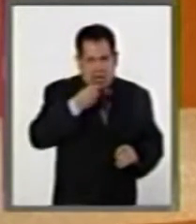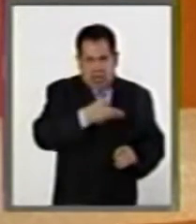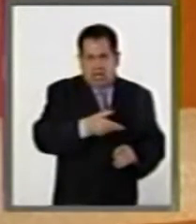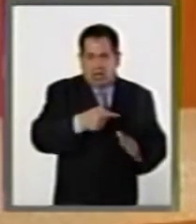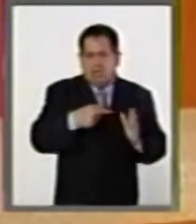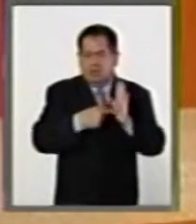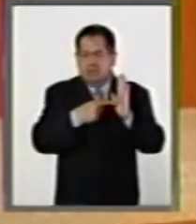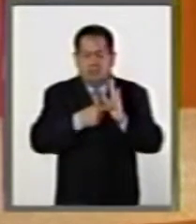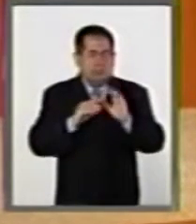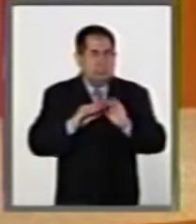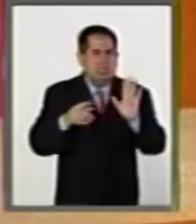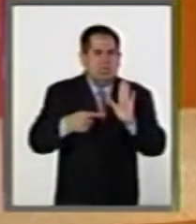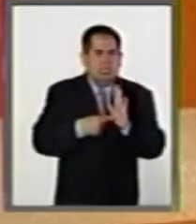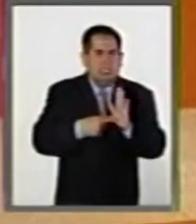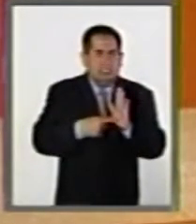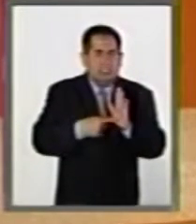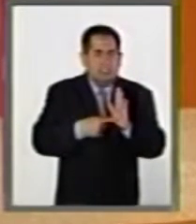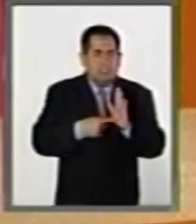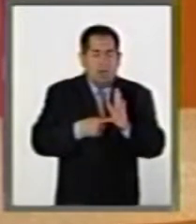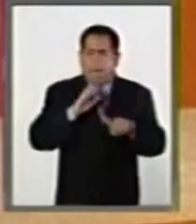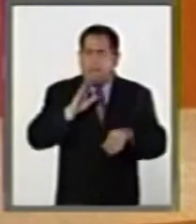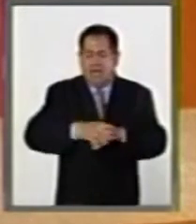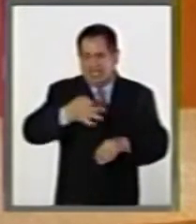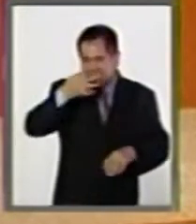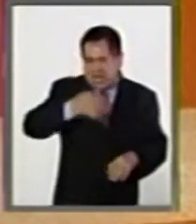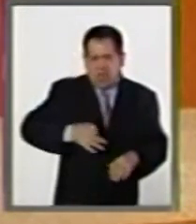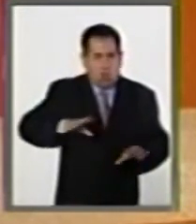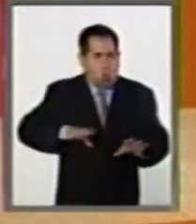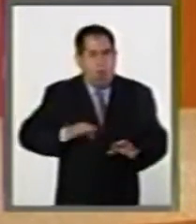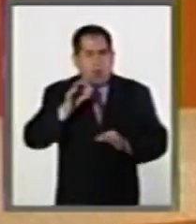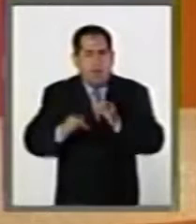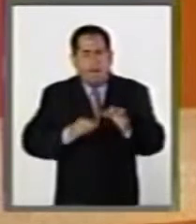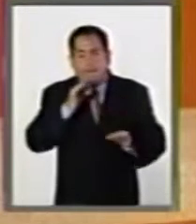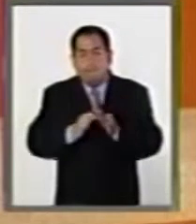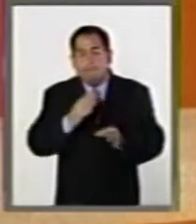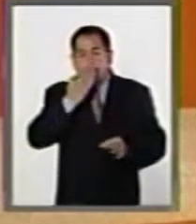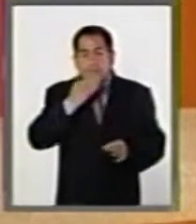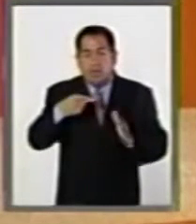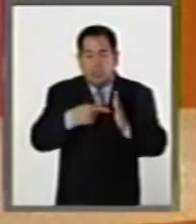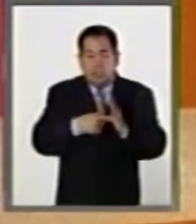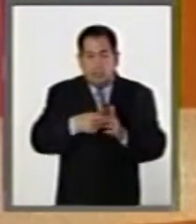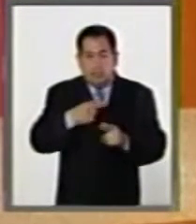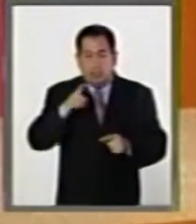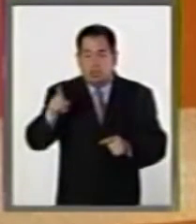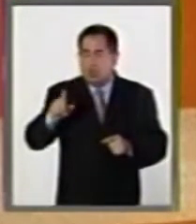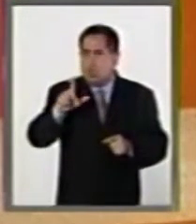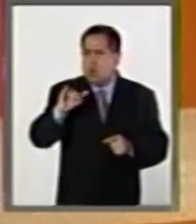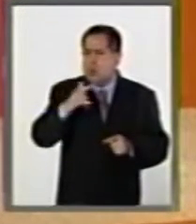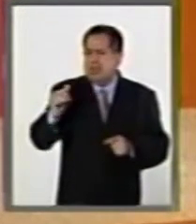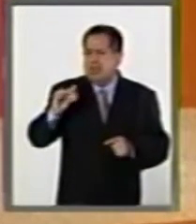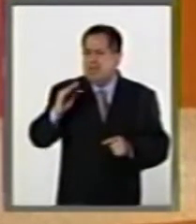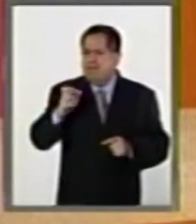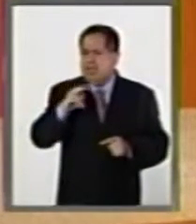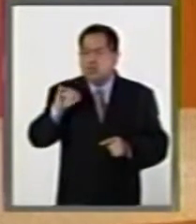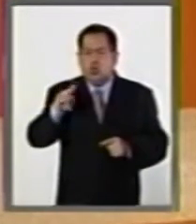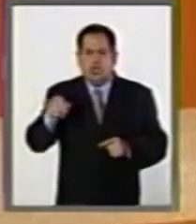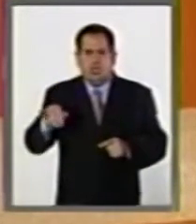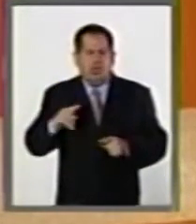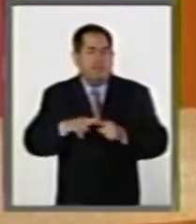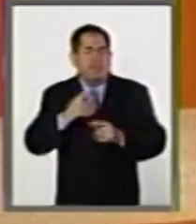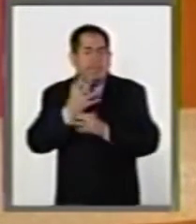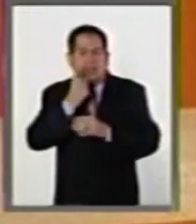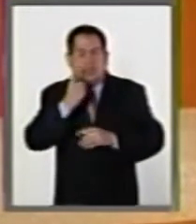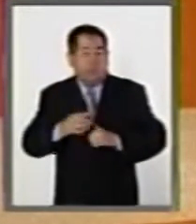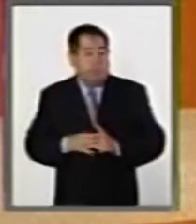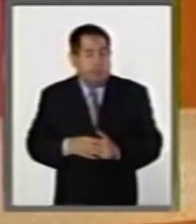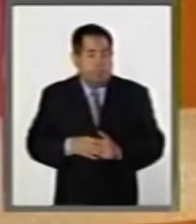manera por demás correcta y oportuna por Luigi Ferrajoli. Dice,